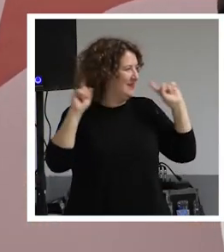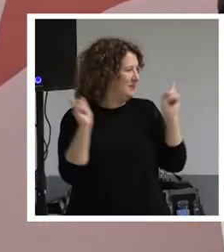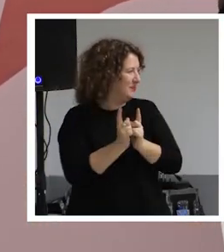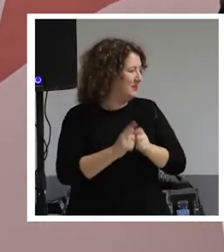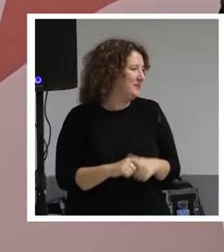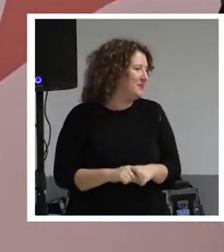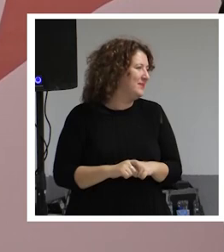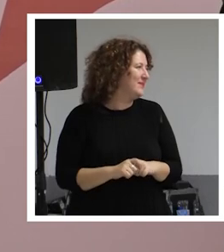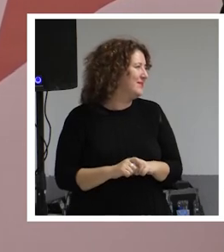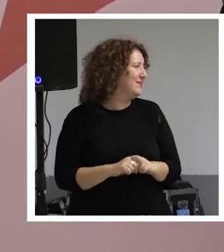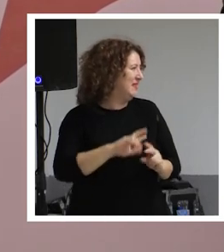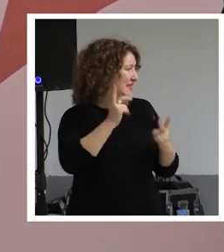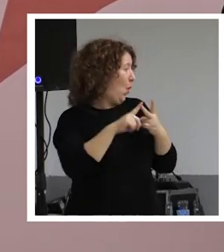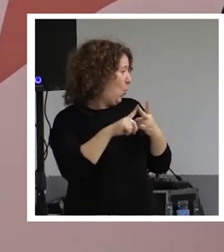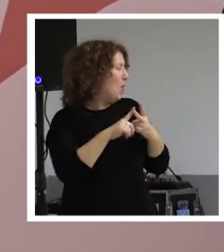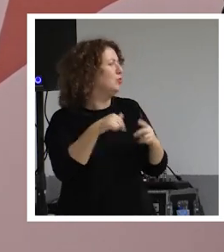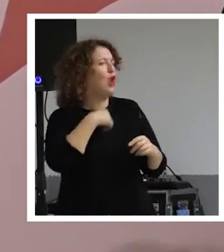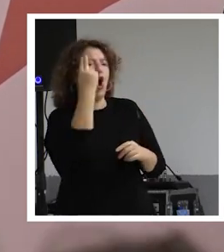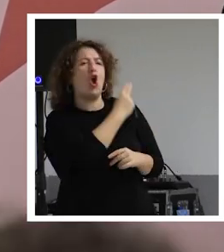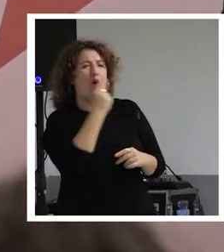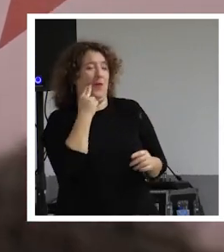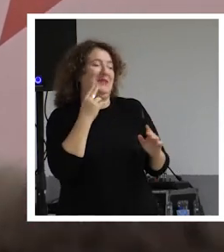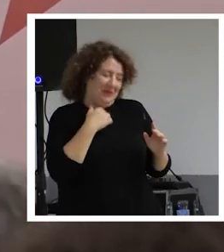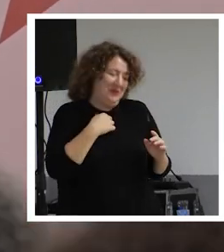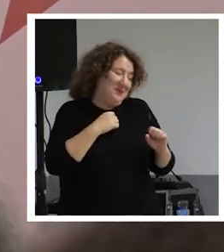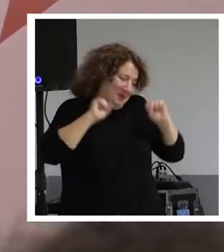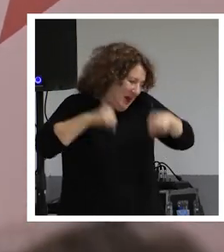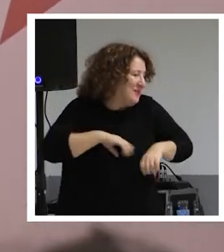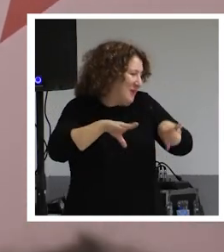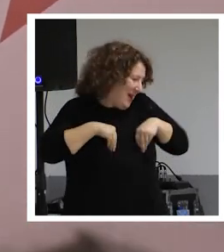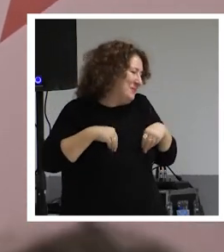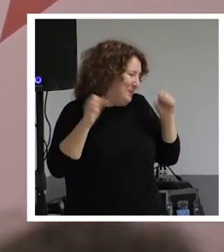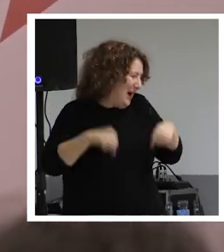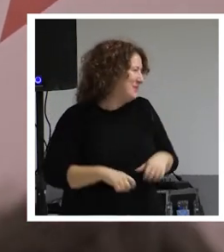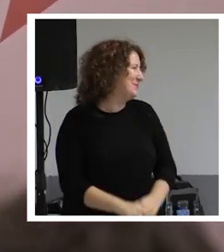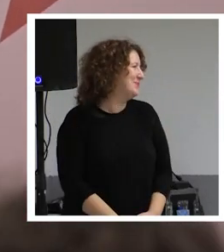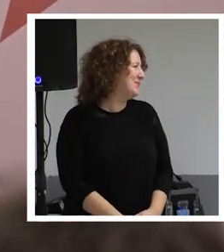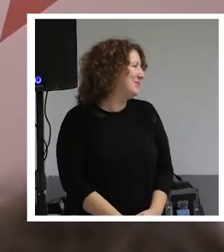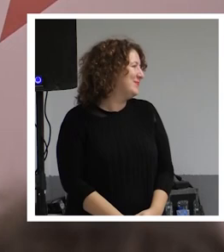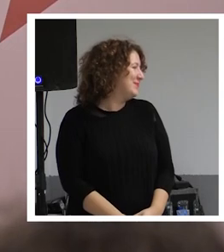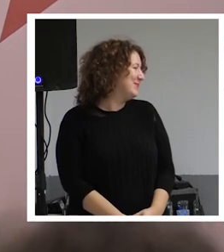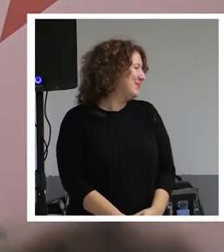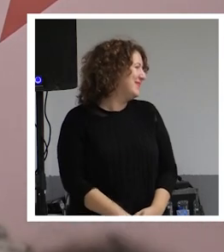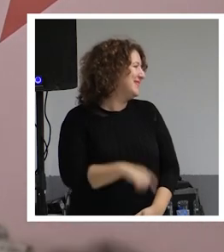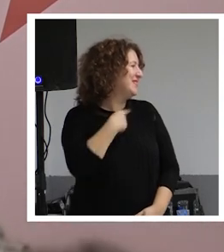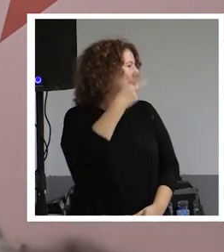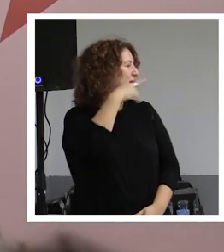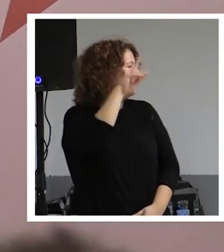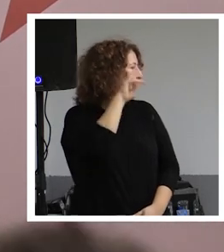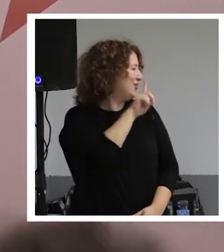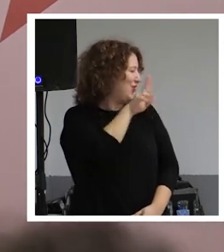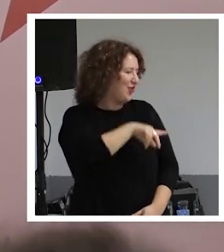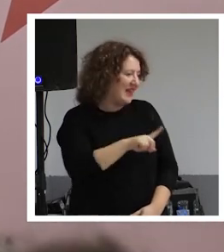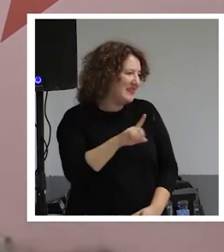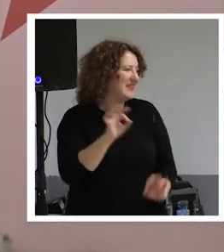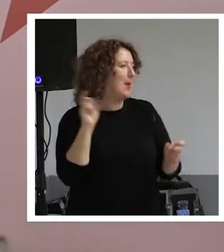que hiciera una intervención que fuera más bien este entretenida y que no me fuera por las ramas este lo segundo es